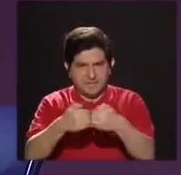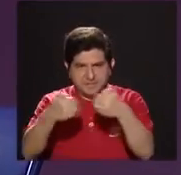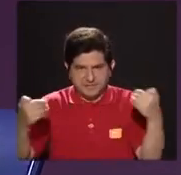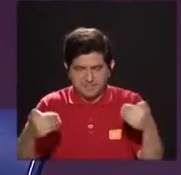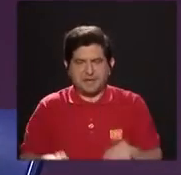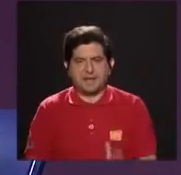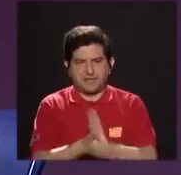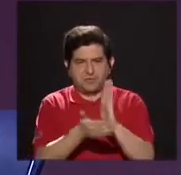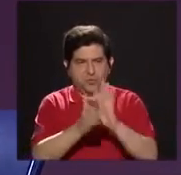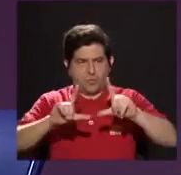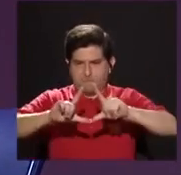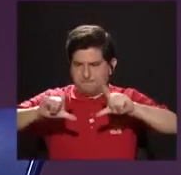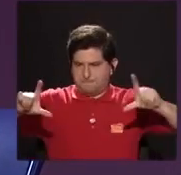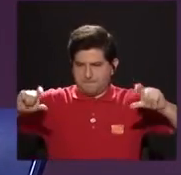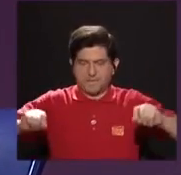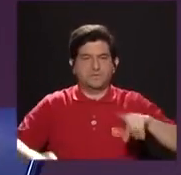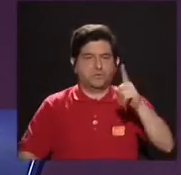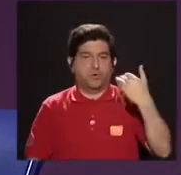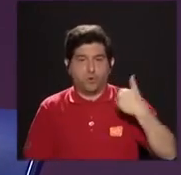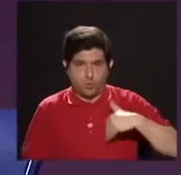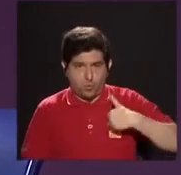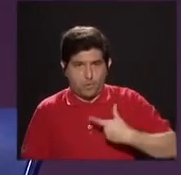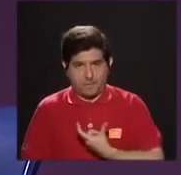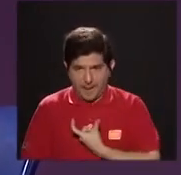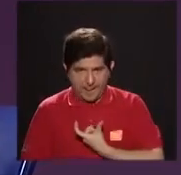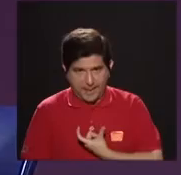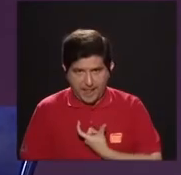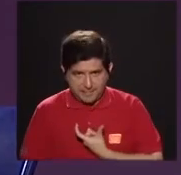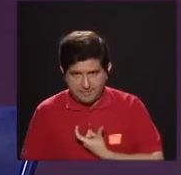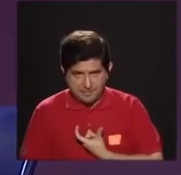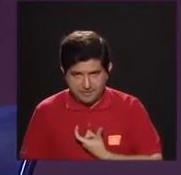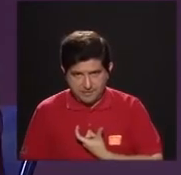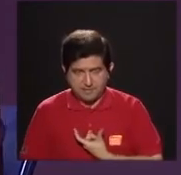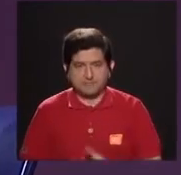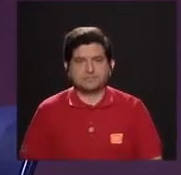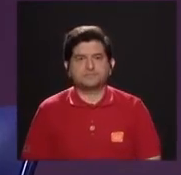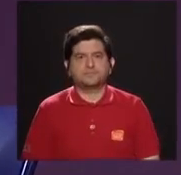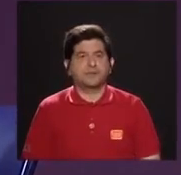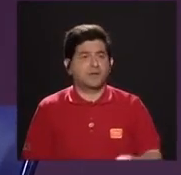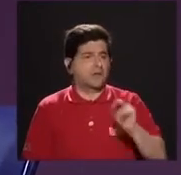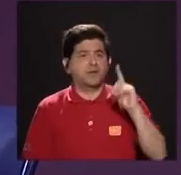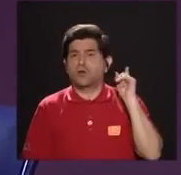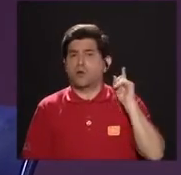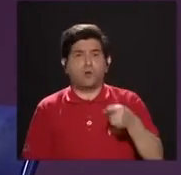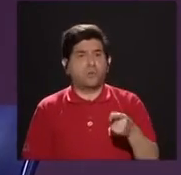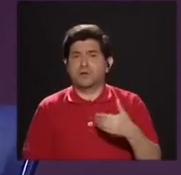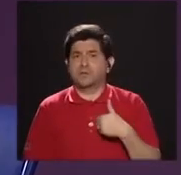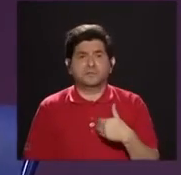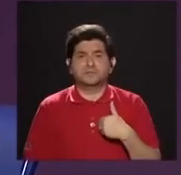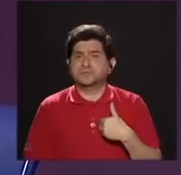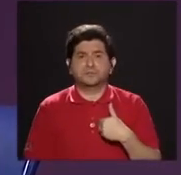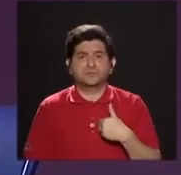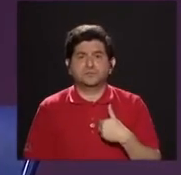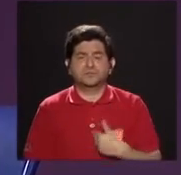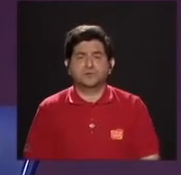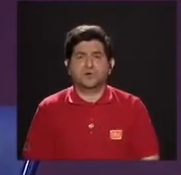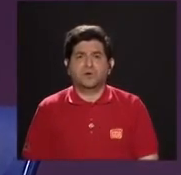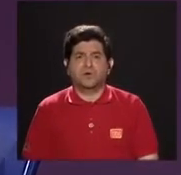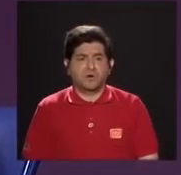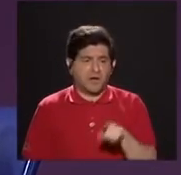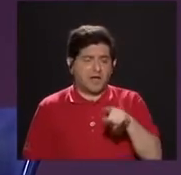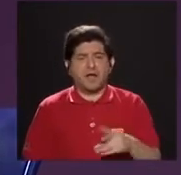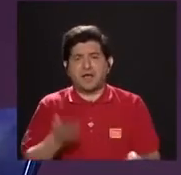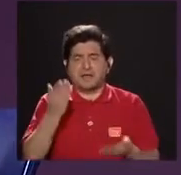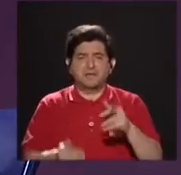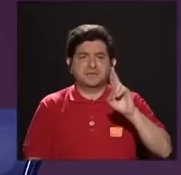papeletas, es decir, hay un hombre alcalde, no hay como obligación, por decirlo ahí, de que la regiduría la